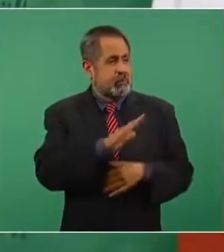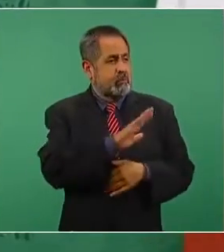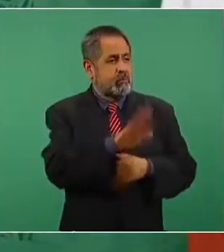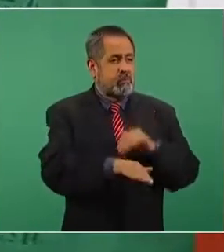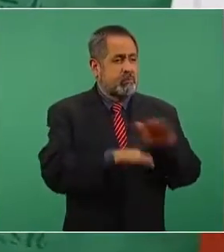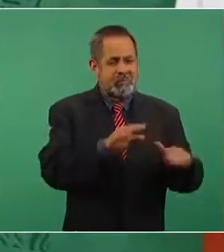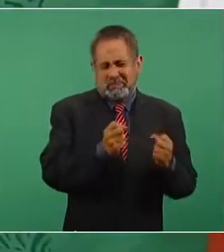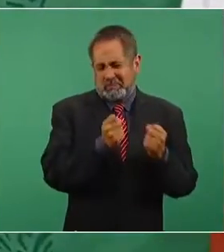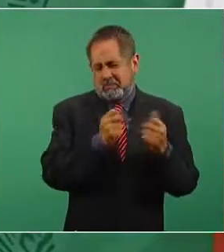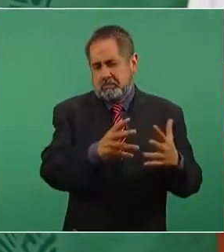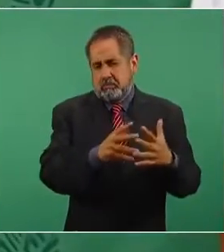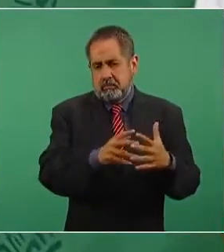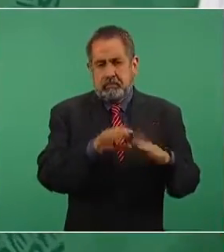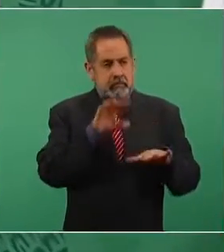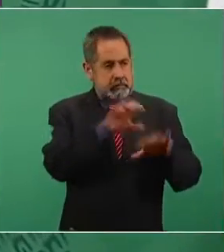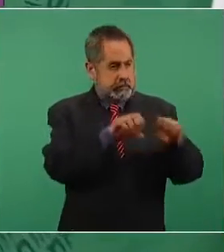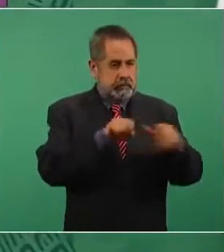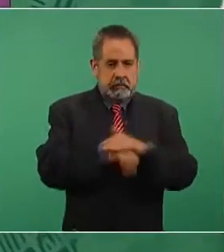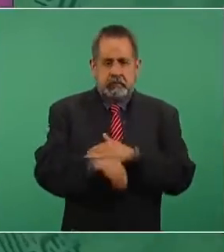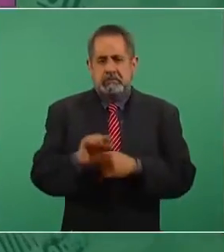los detenidos,